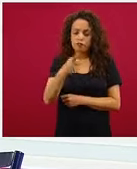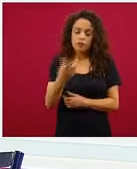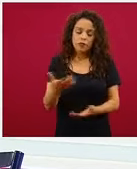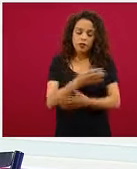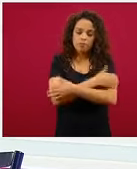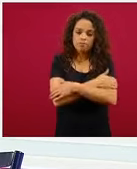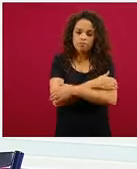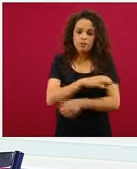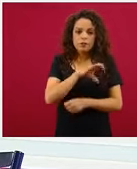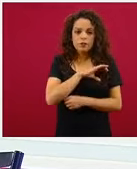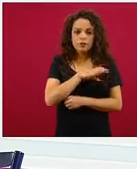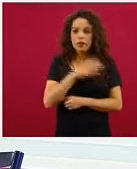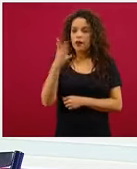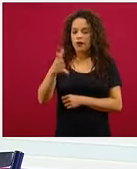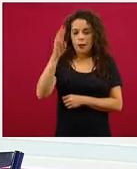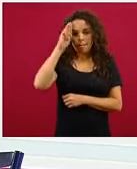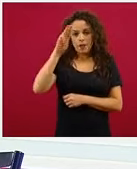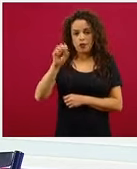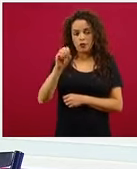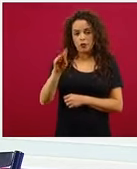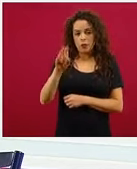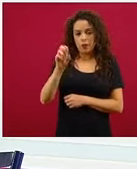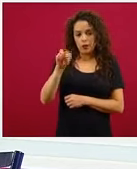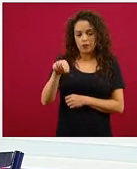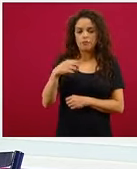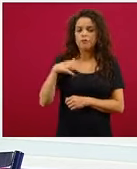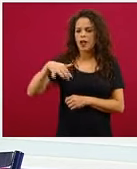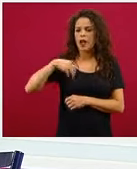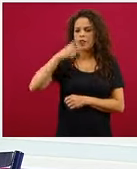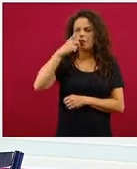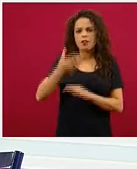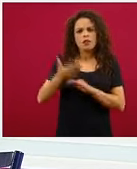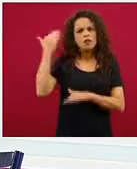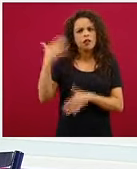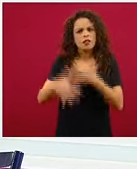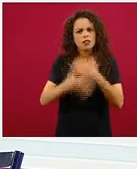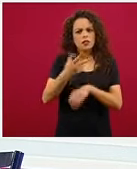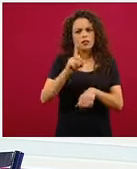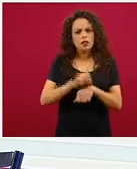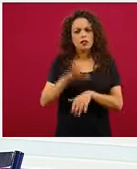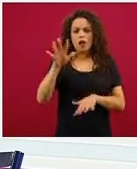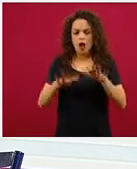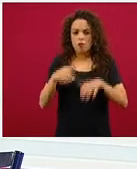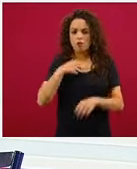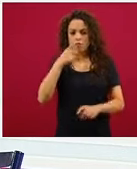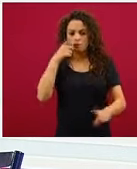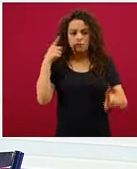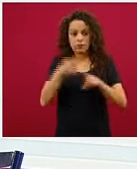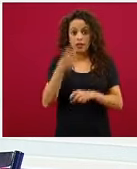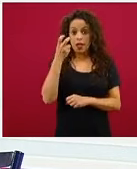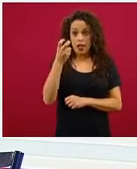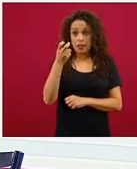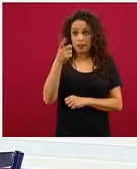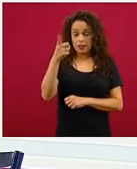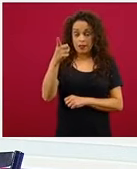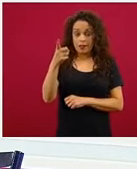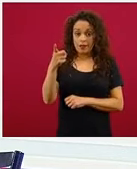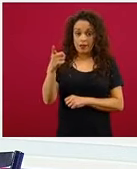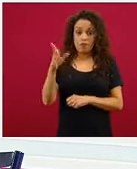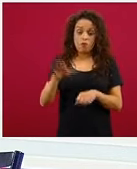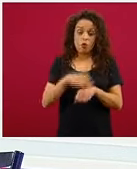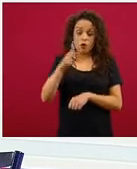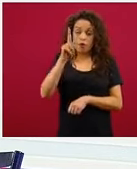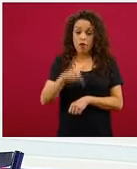maestro Soberón, como lo expresamos hace 15 días. En ocasiones hemos hecho referencia al maestro Soberón por su papel